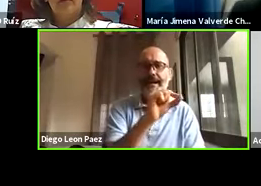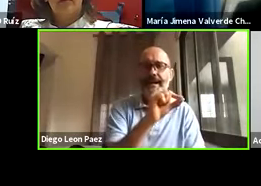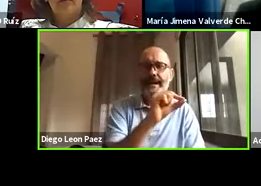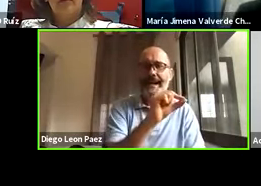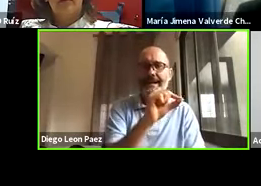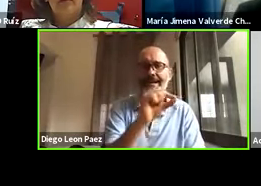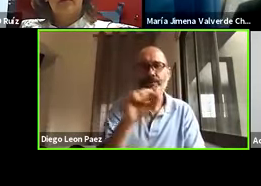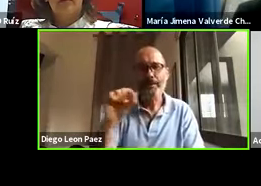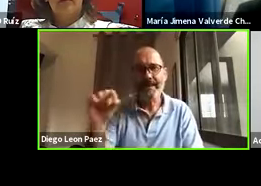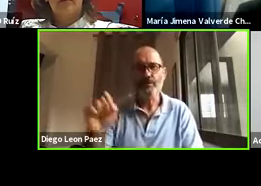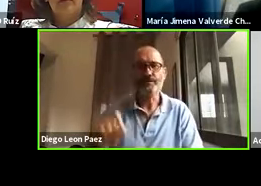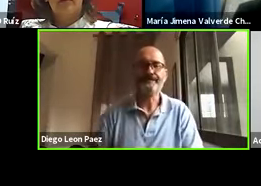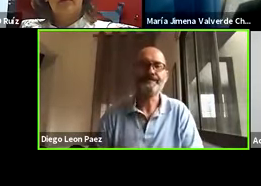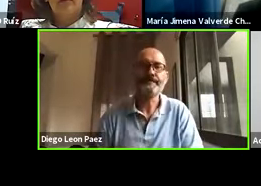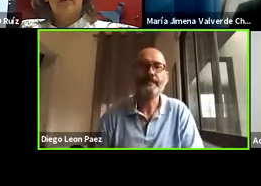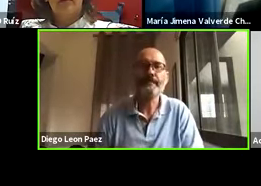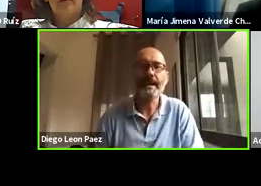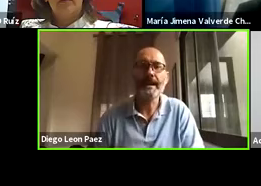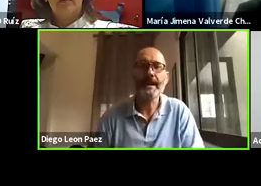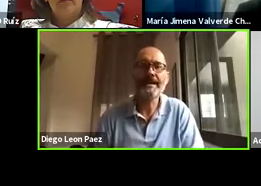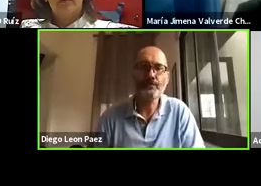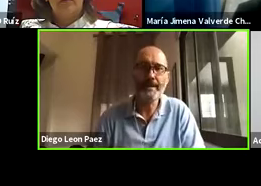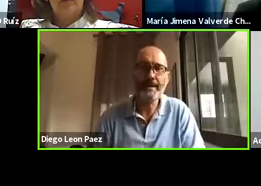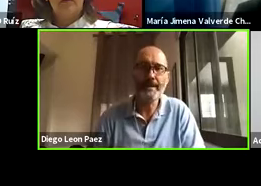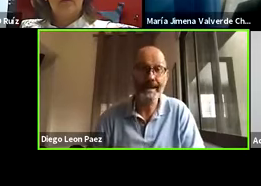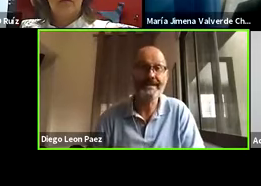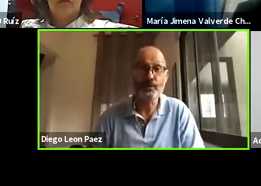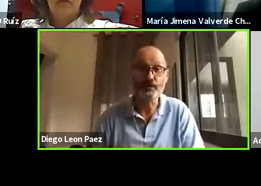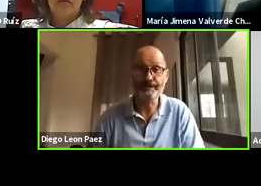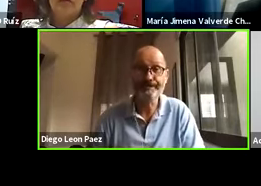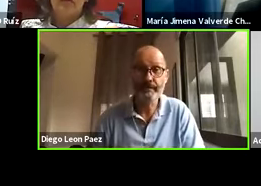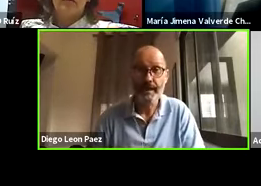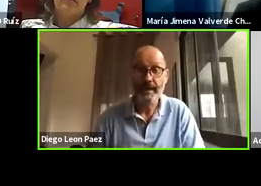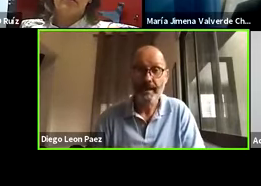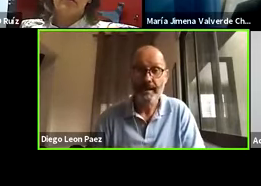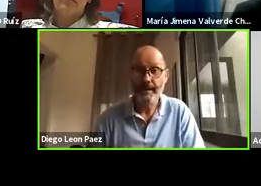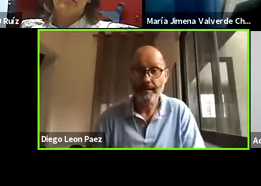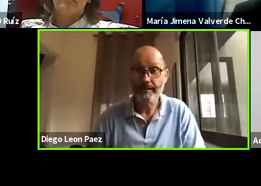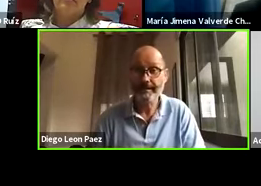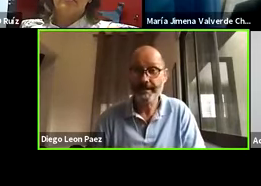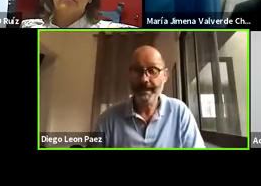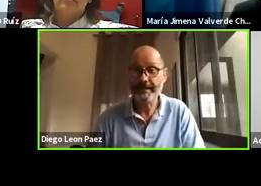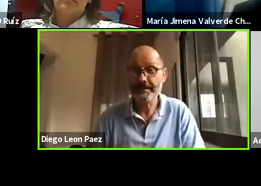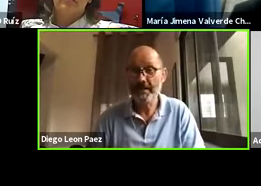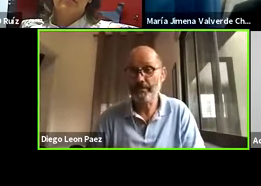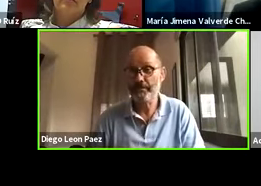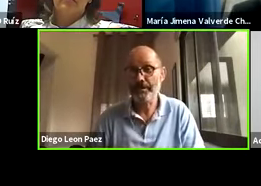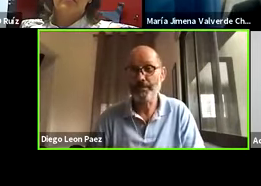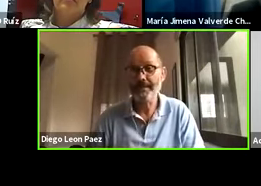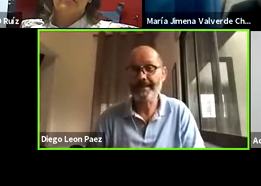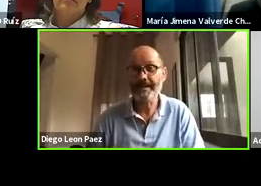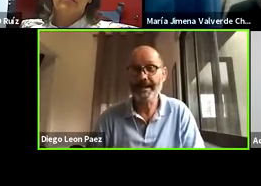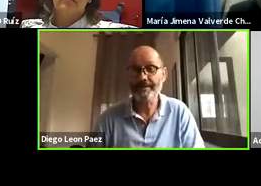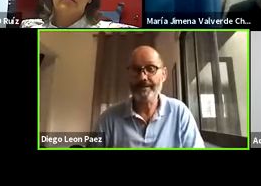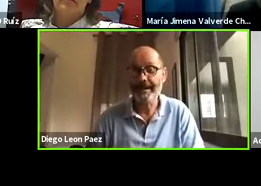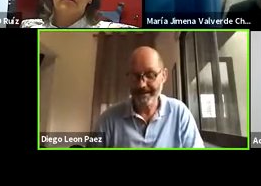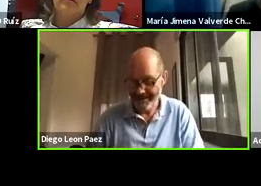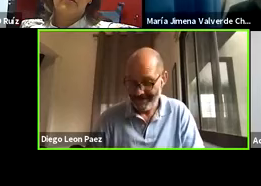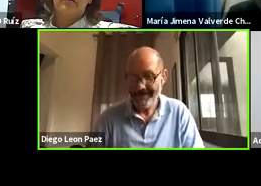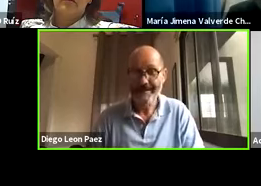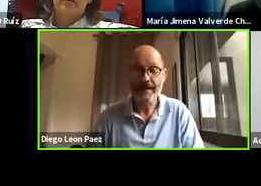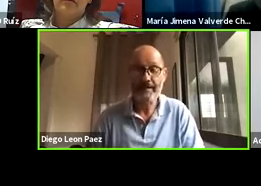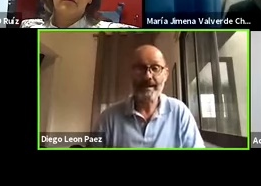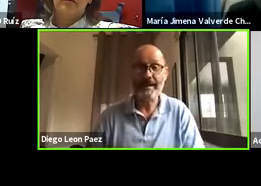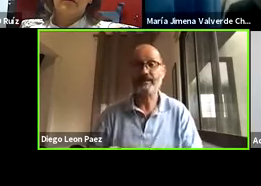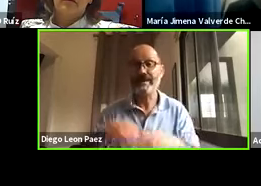el arte es un medio es un medio para la salud y si quieren decirles salud mental